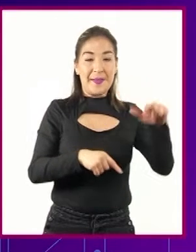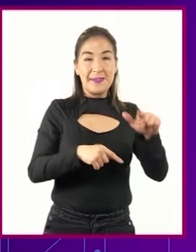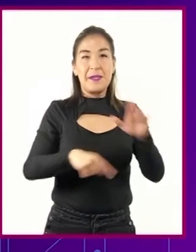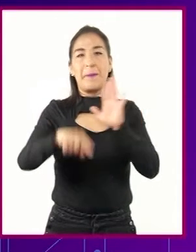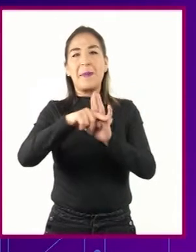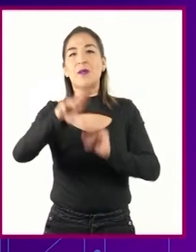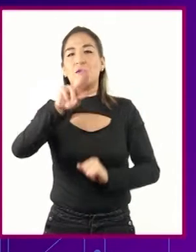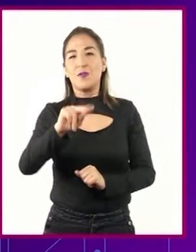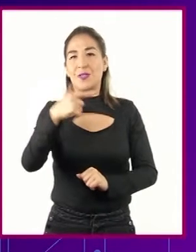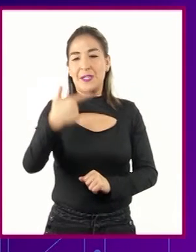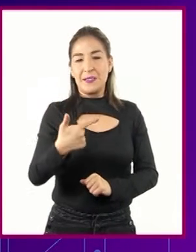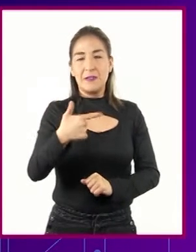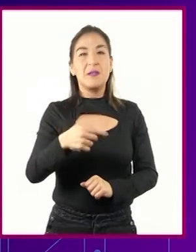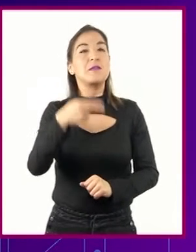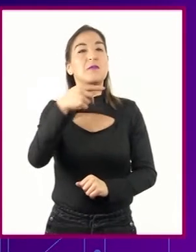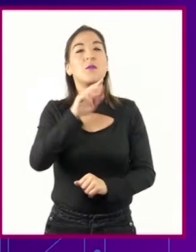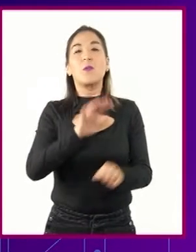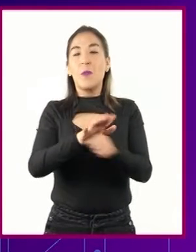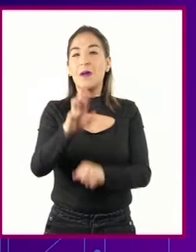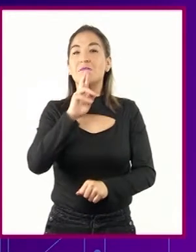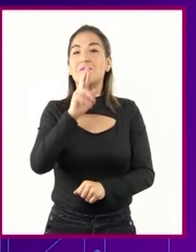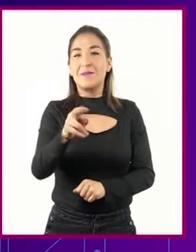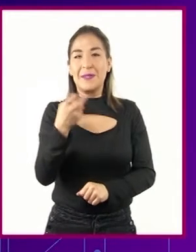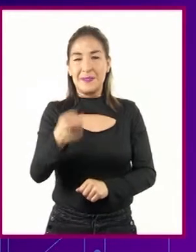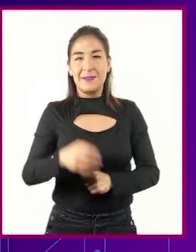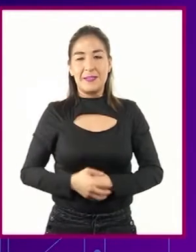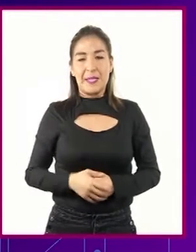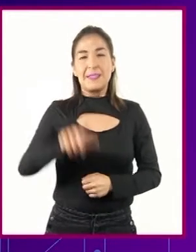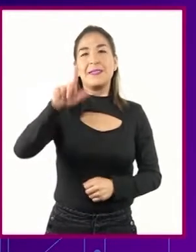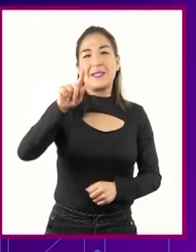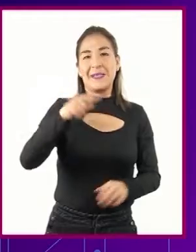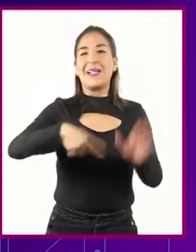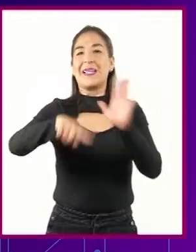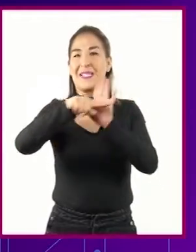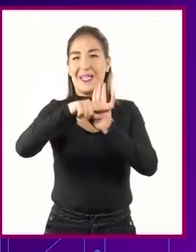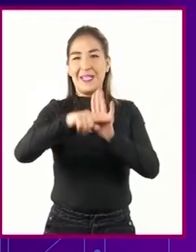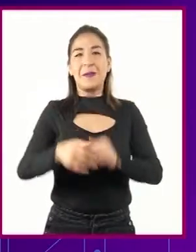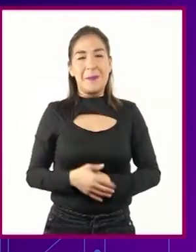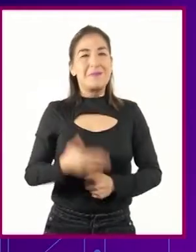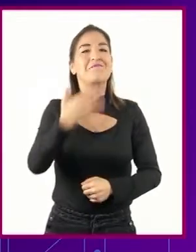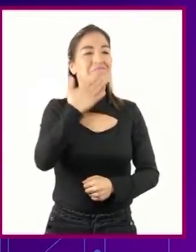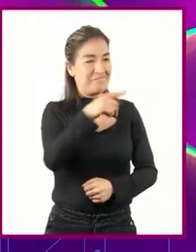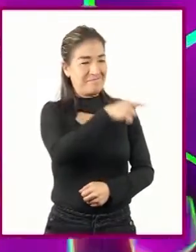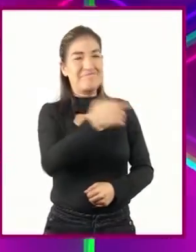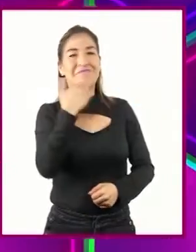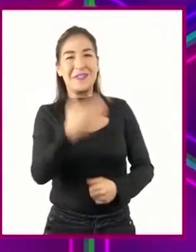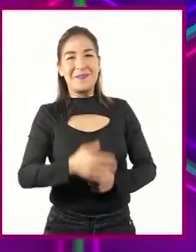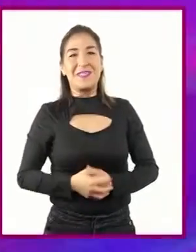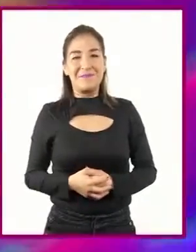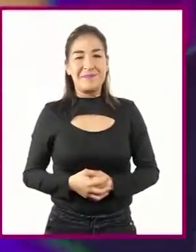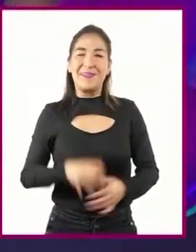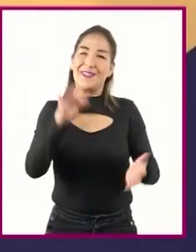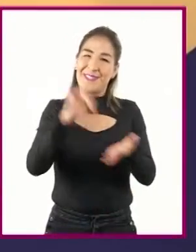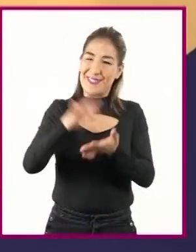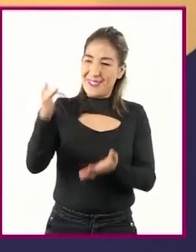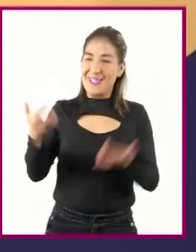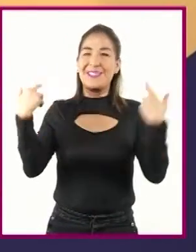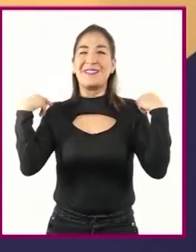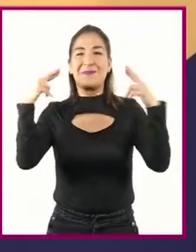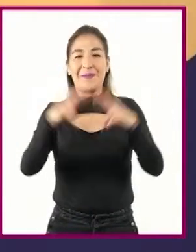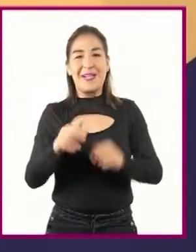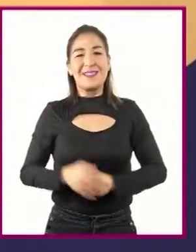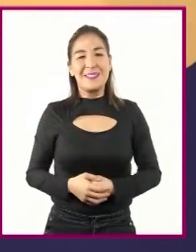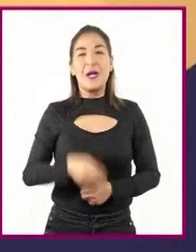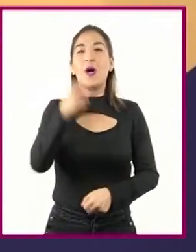menos 87. Así tenemos que el resultado de la operación es 70 negativo. Muy bien, Leslie. Gracias, profesor.